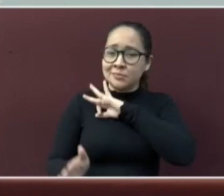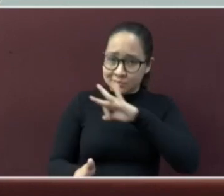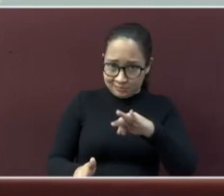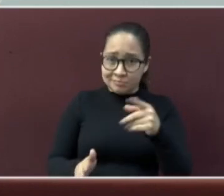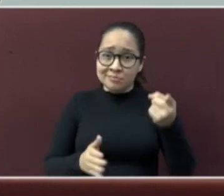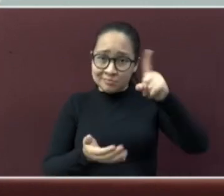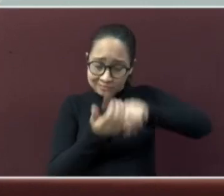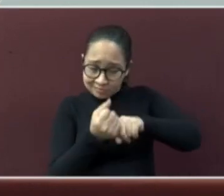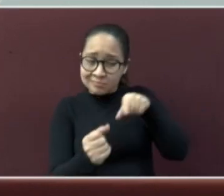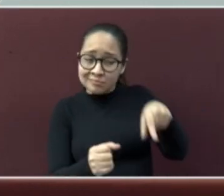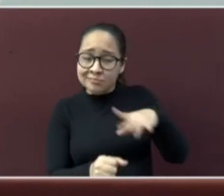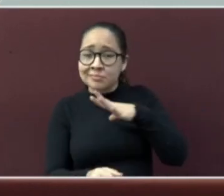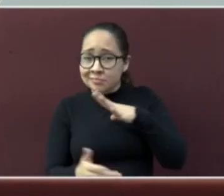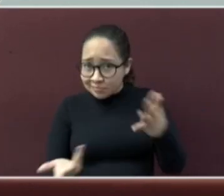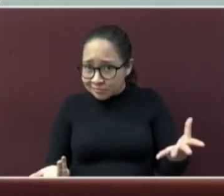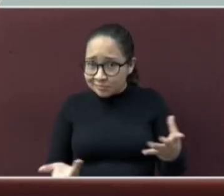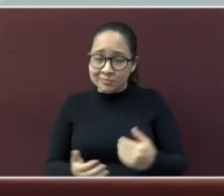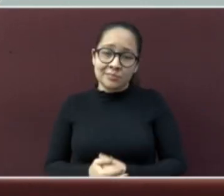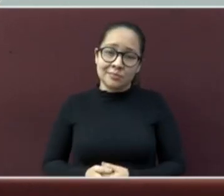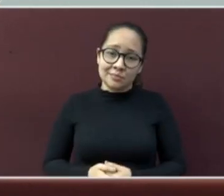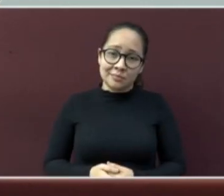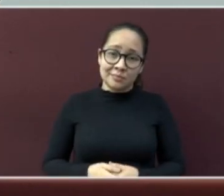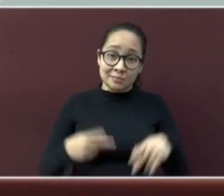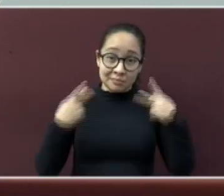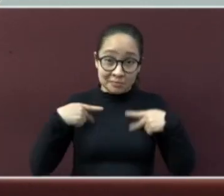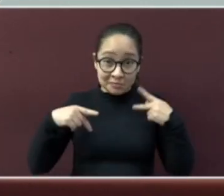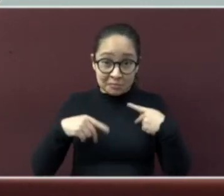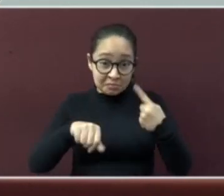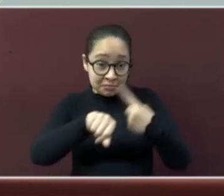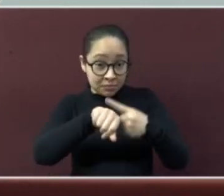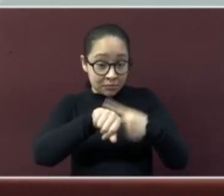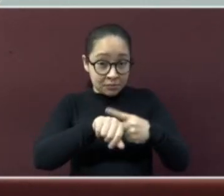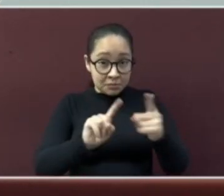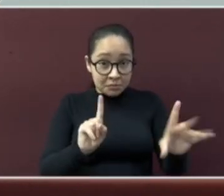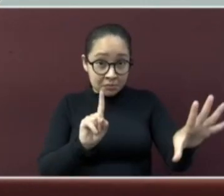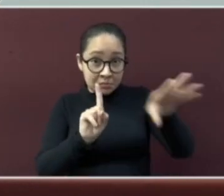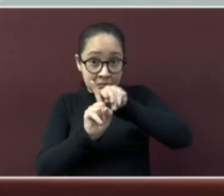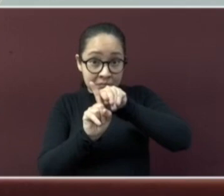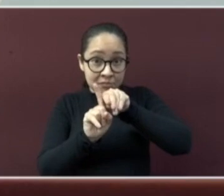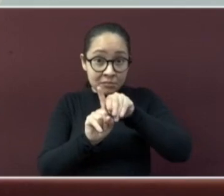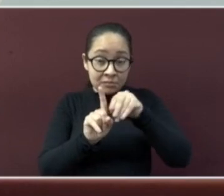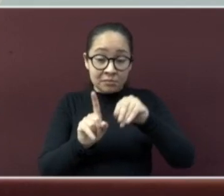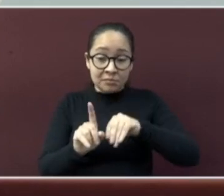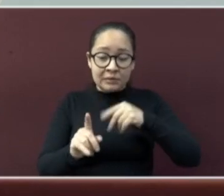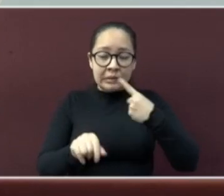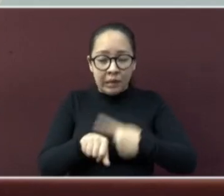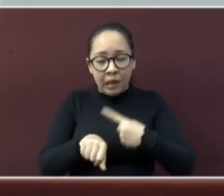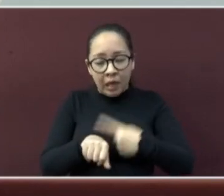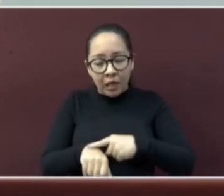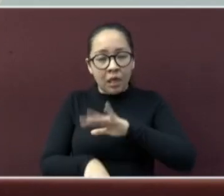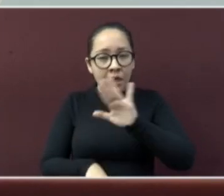no permitan que más gente se enferme se contagie y muera